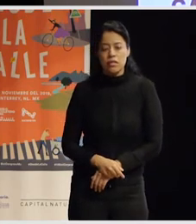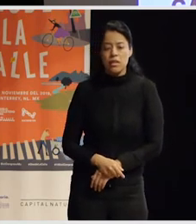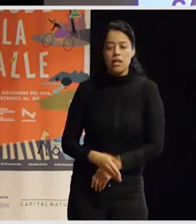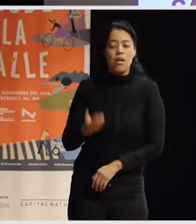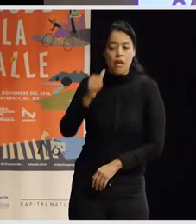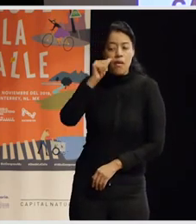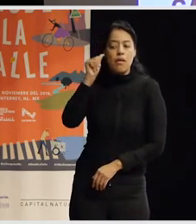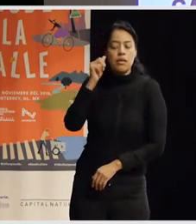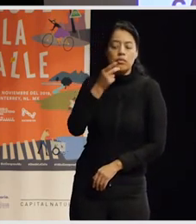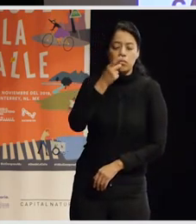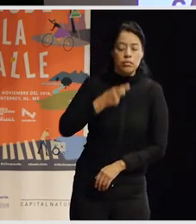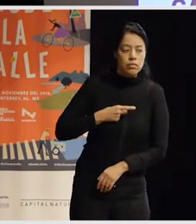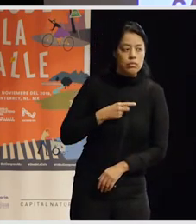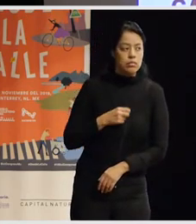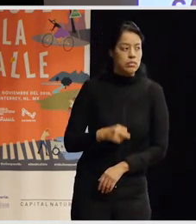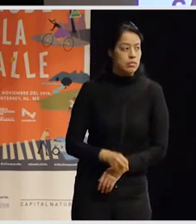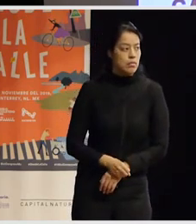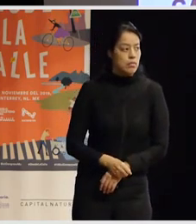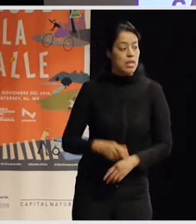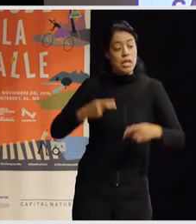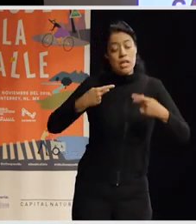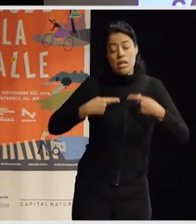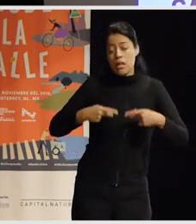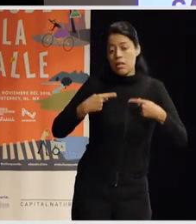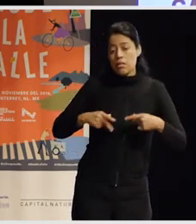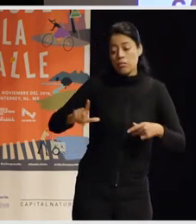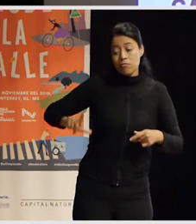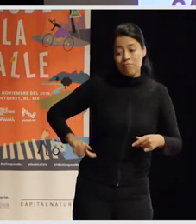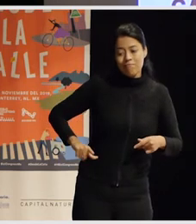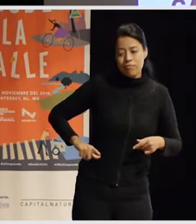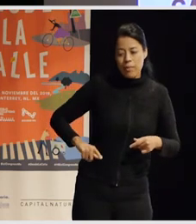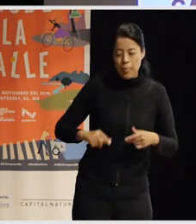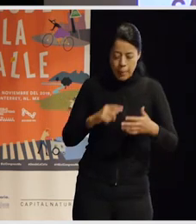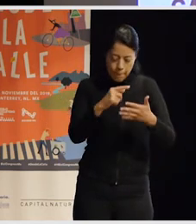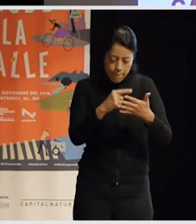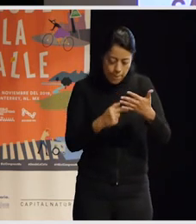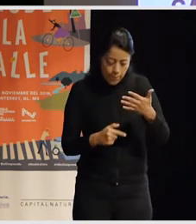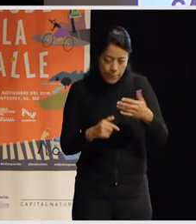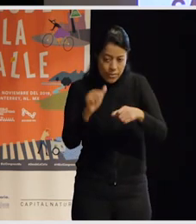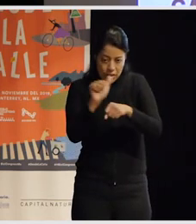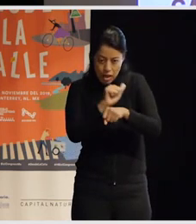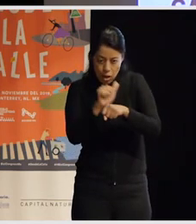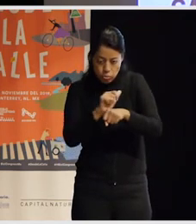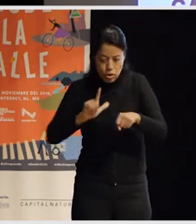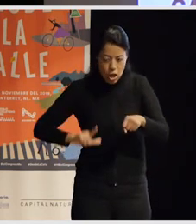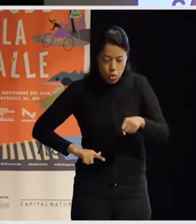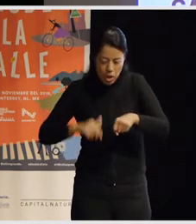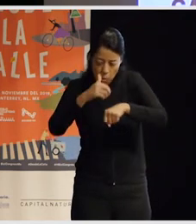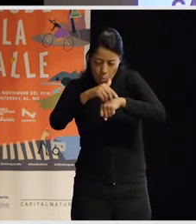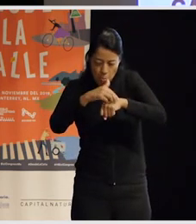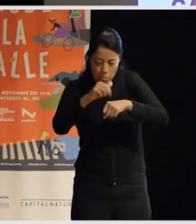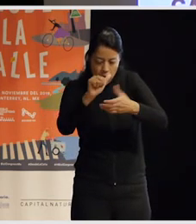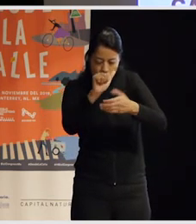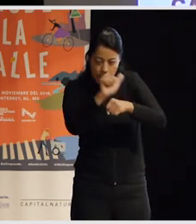ayer y yo que la gente en el gobierno empieza a contar autos y siempre las decisiones están basadas